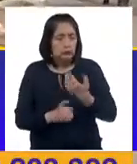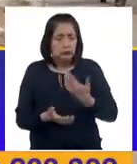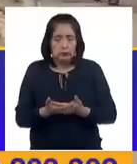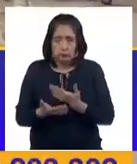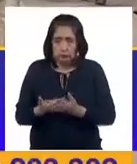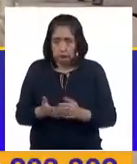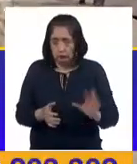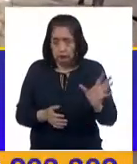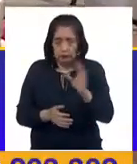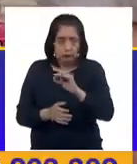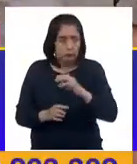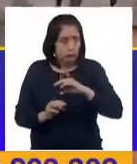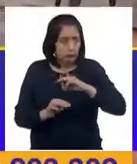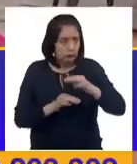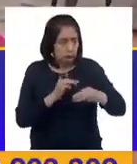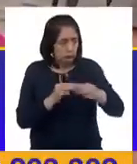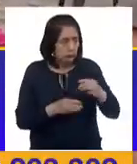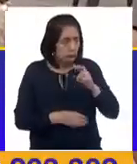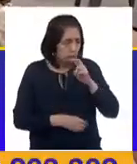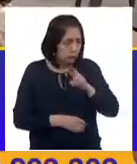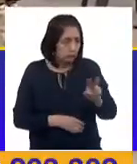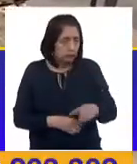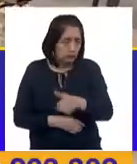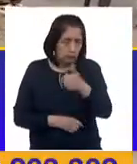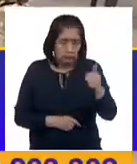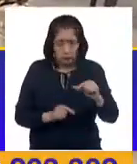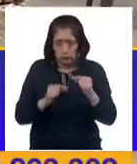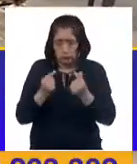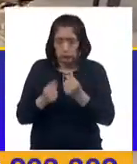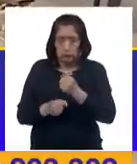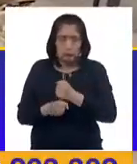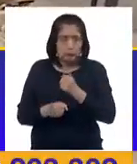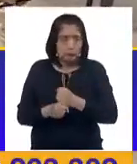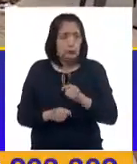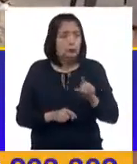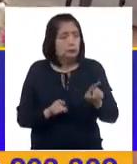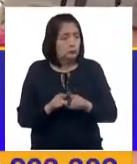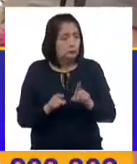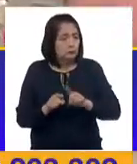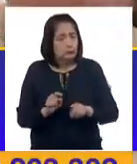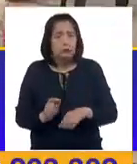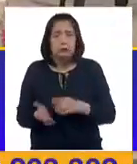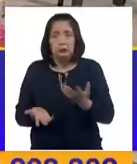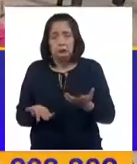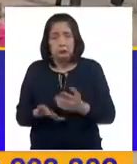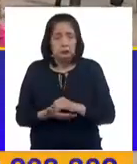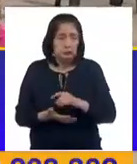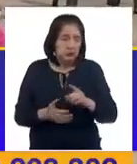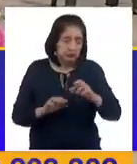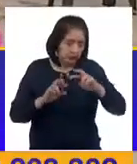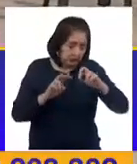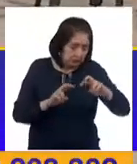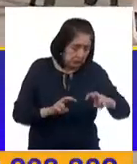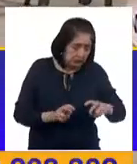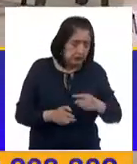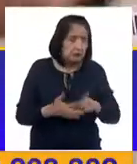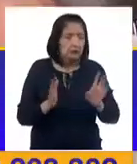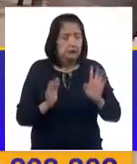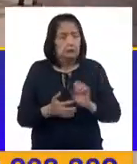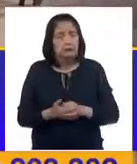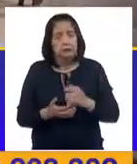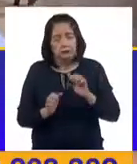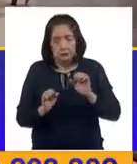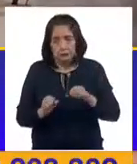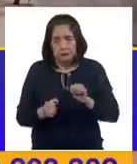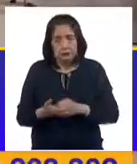clínicos a nivel mundial, ustedes han visto también en otros grupos de trabajo, ha habido también efectos secundarios, se han hecho las evaluaciones correspondientes y